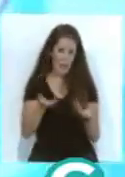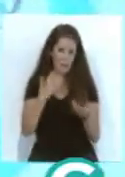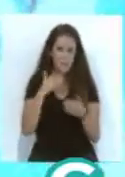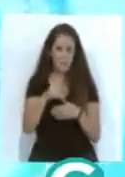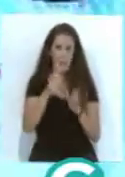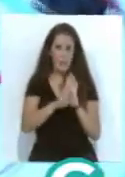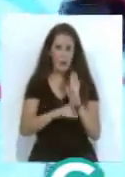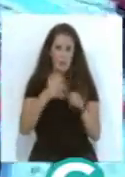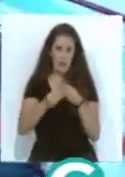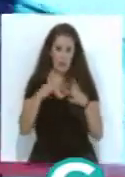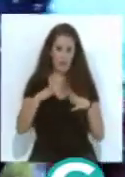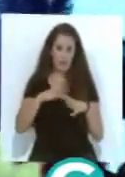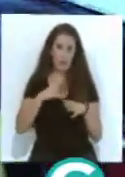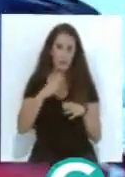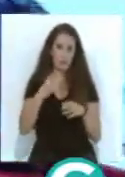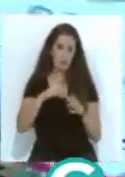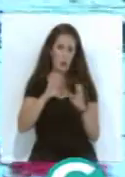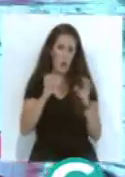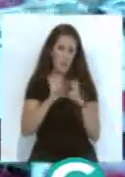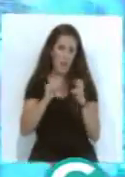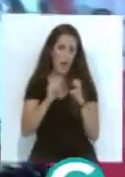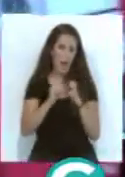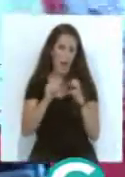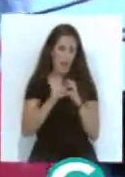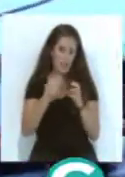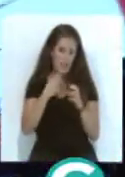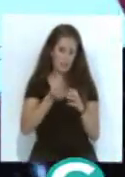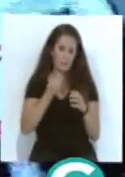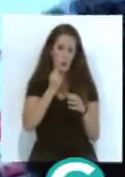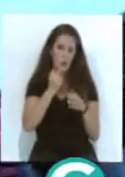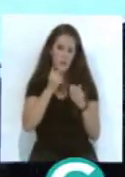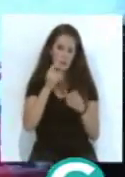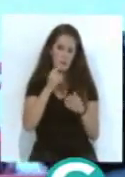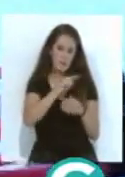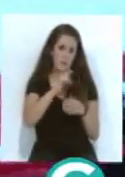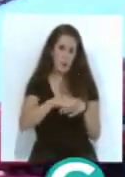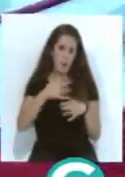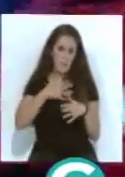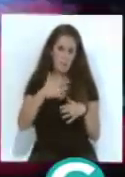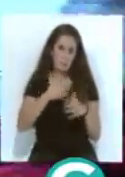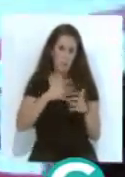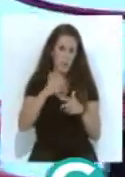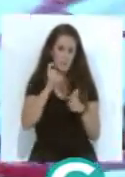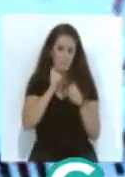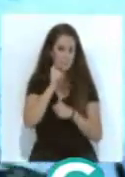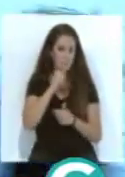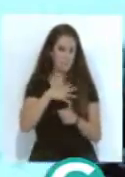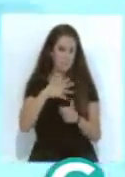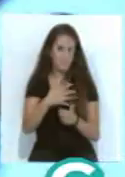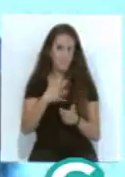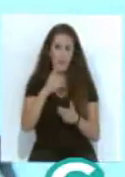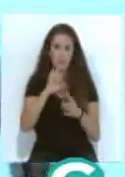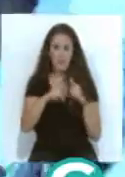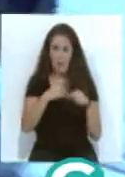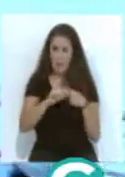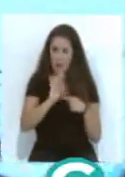este programa, desde Haciendo Tipo, por supuesto, desde Onda Cádiz Televisión, nuestro mensaje de pésame, nuestras condolencias a su familia carnal,